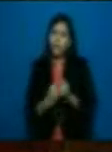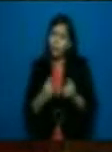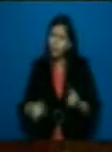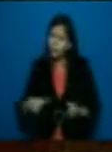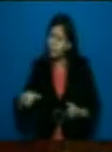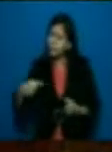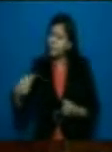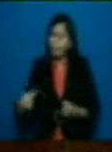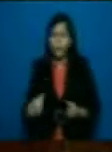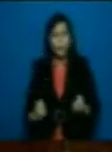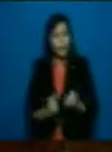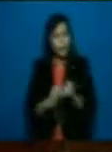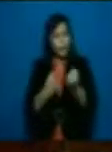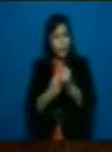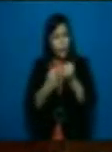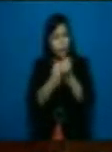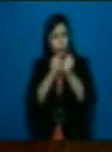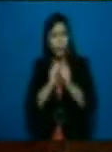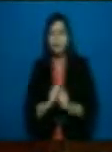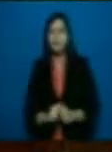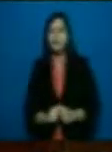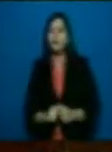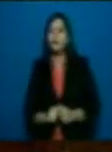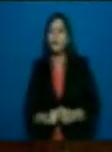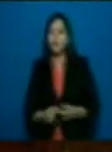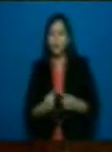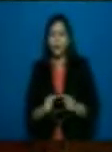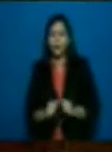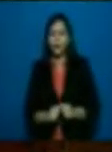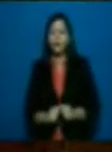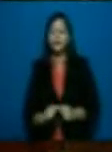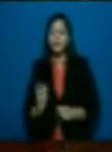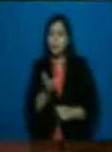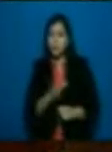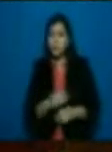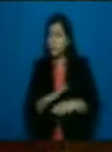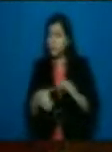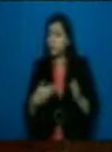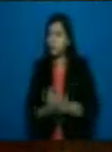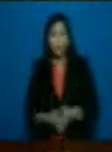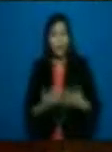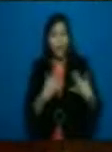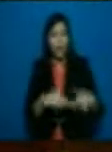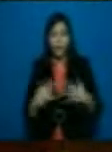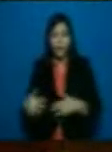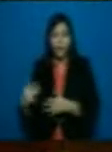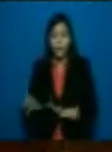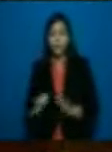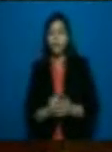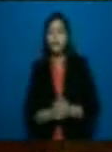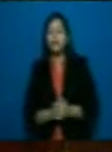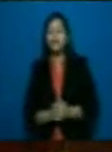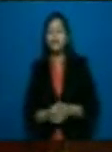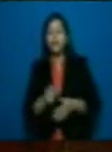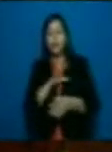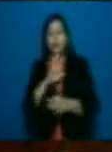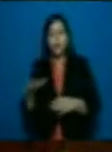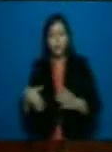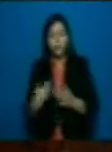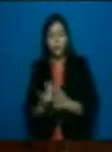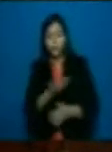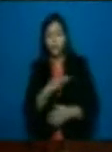ahínco y con esfuerzo toda aquella actividad regional en osuna como una familia